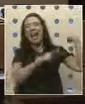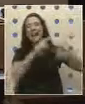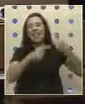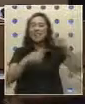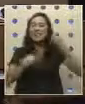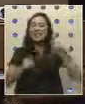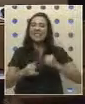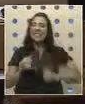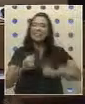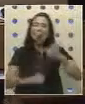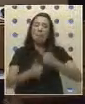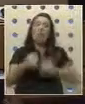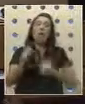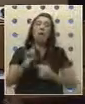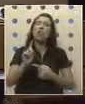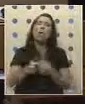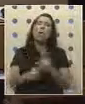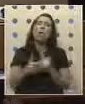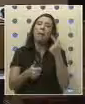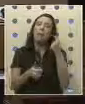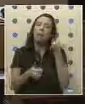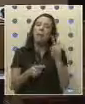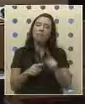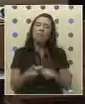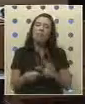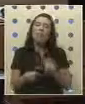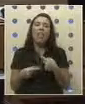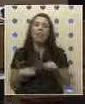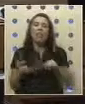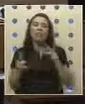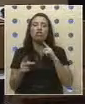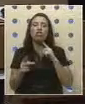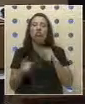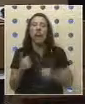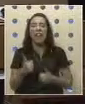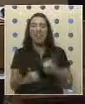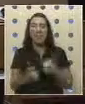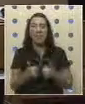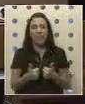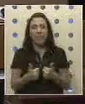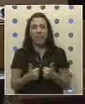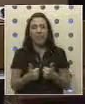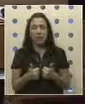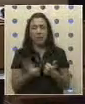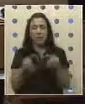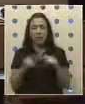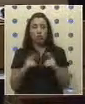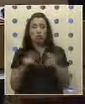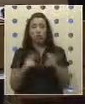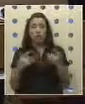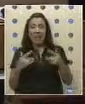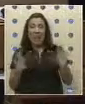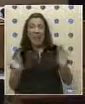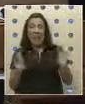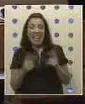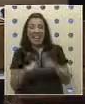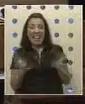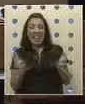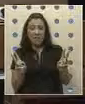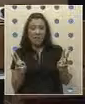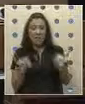decidir si competimos o no competimos, para revalidar nuestro derecho a ser candidato, para eximirnos, autoeximirnos respecto de